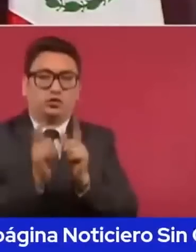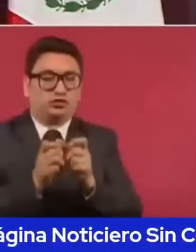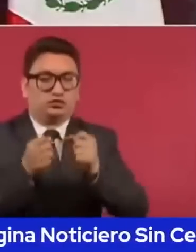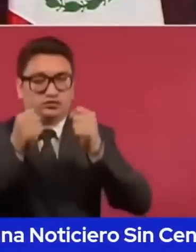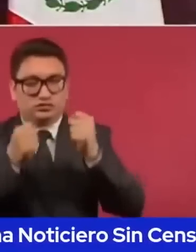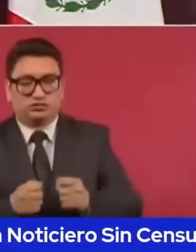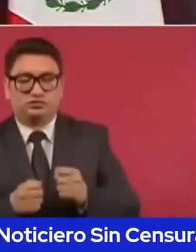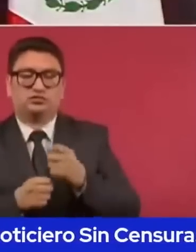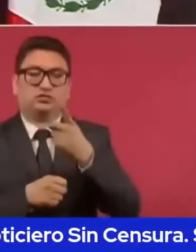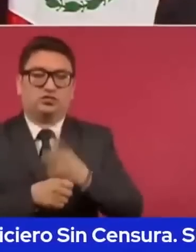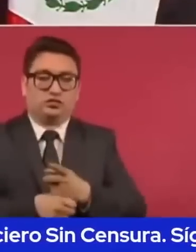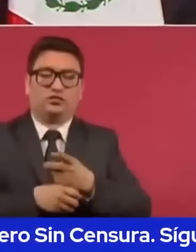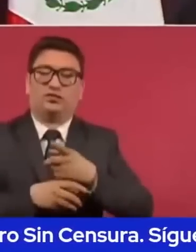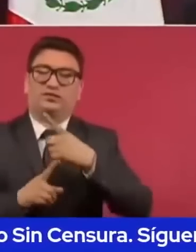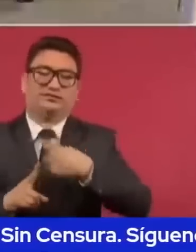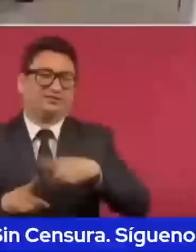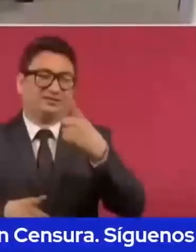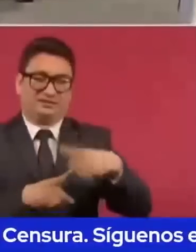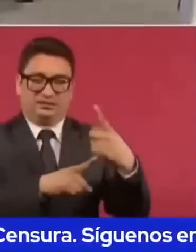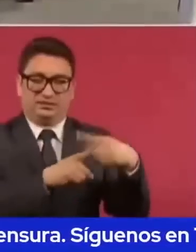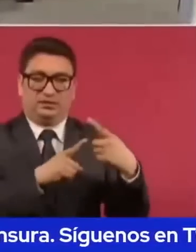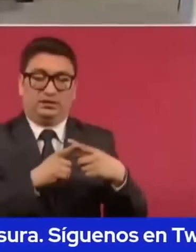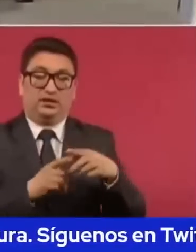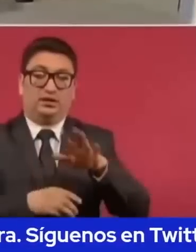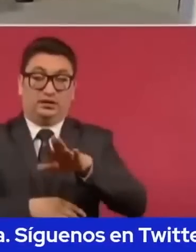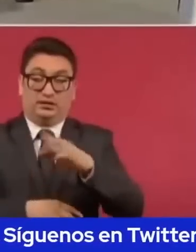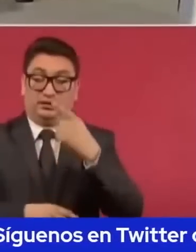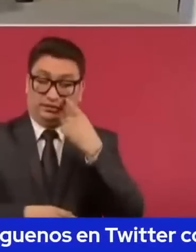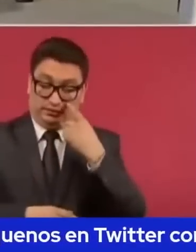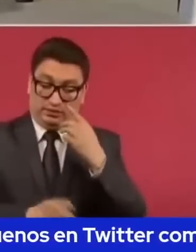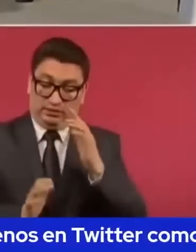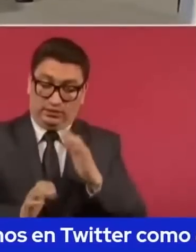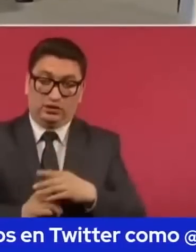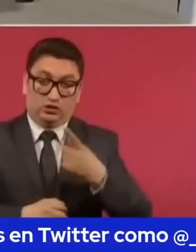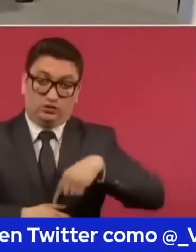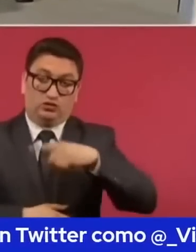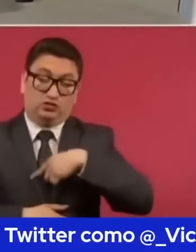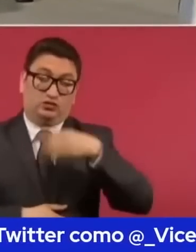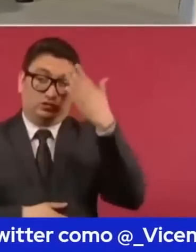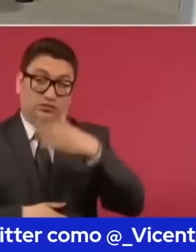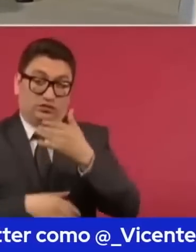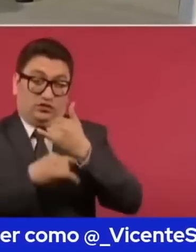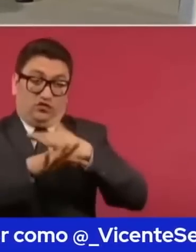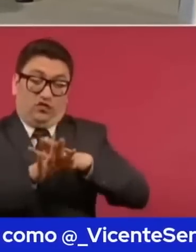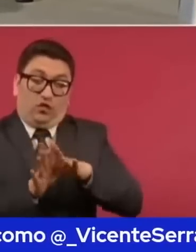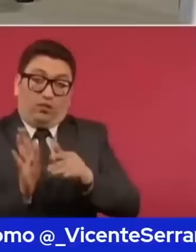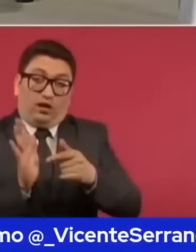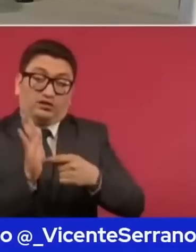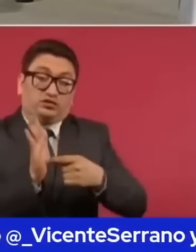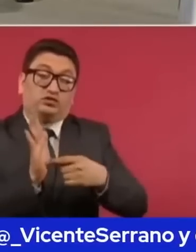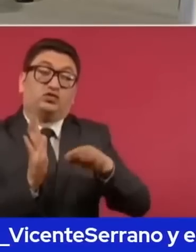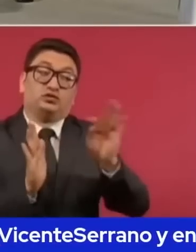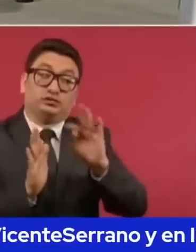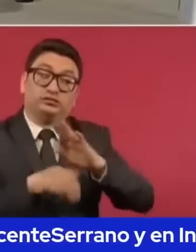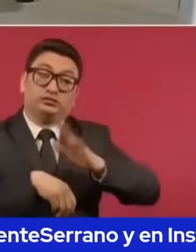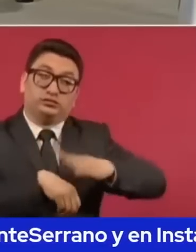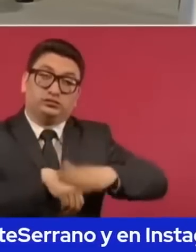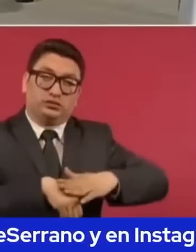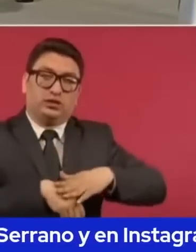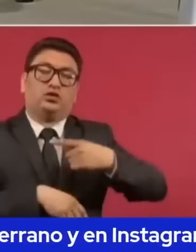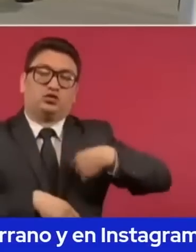Interna, etcétera, que, ojo, nosotros tenemos información creíble que nos permite comenzar